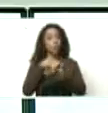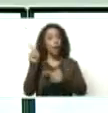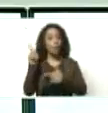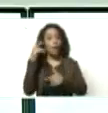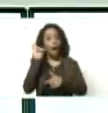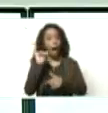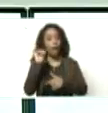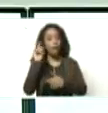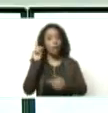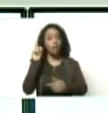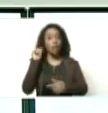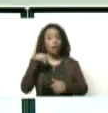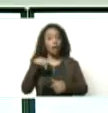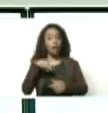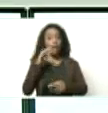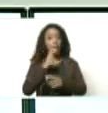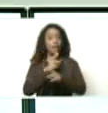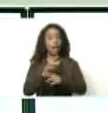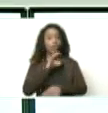tac